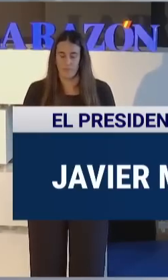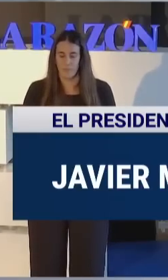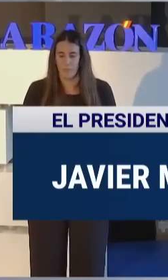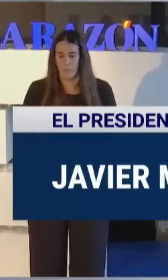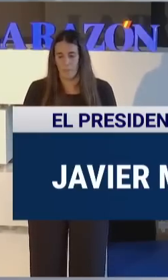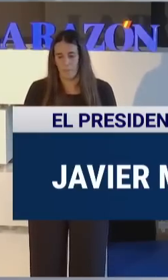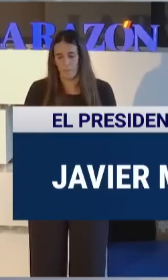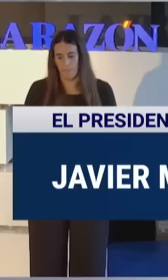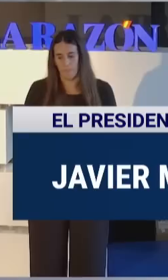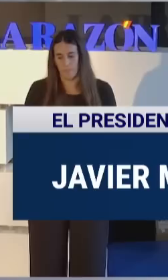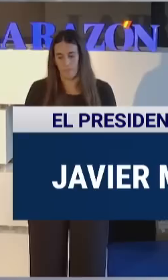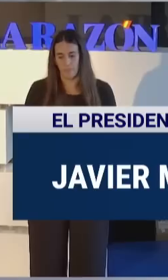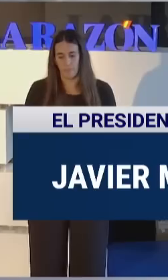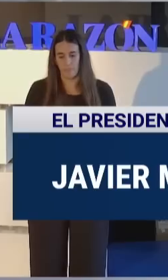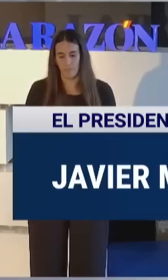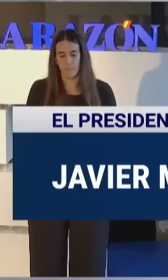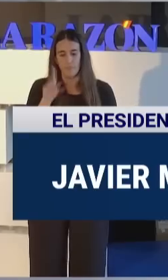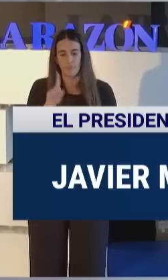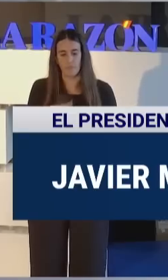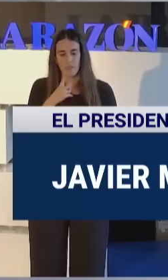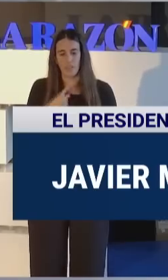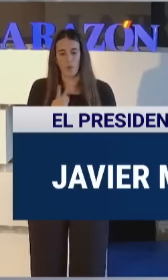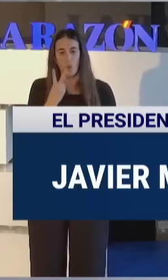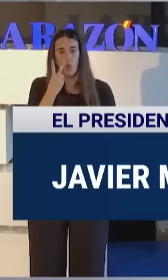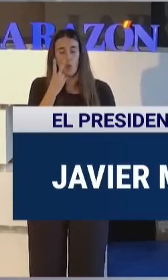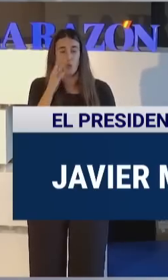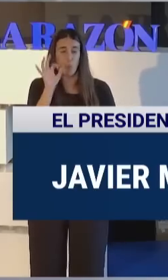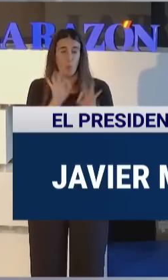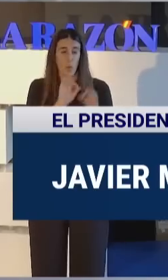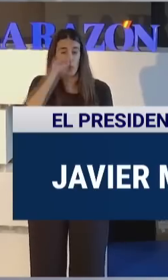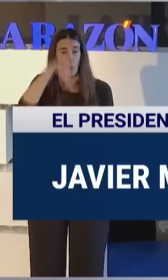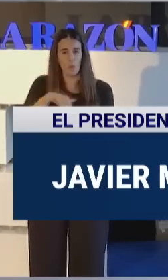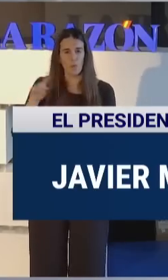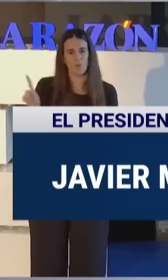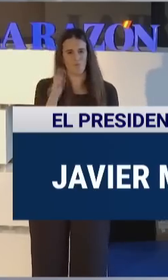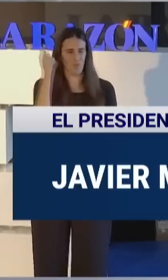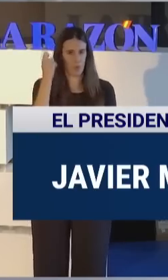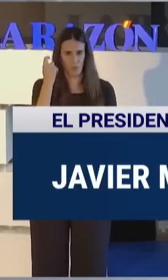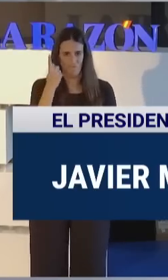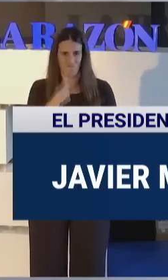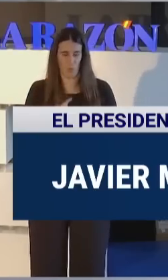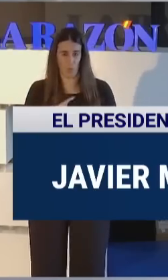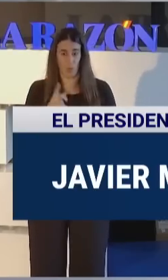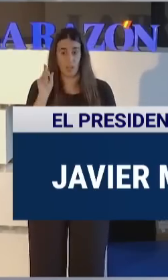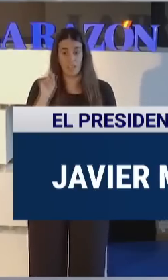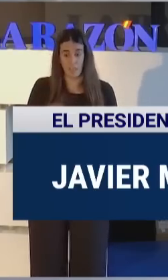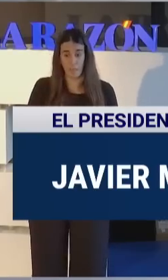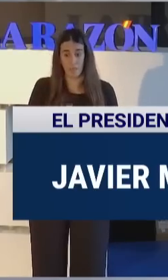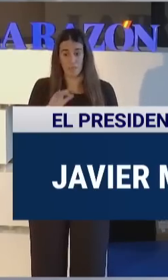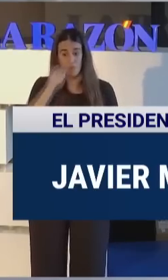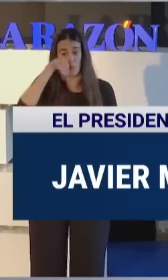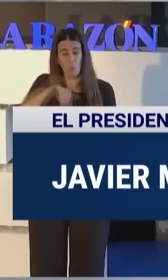dijeron que no íbamos a poder pasar las PASO, que era un mínimo de 2% de los votos. Después dijeron que íbamos a perder contra el voto en